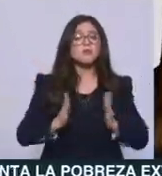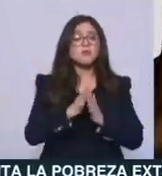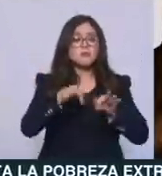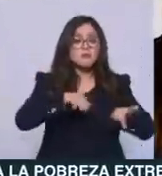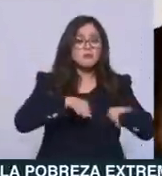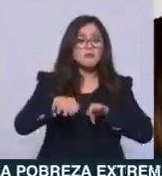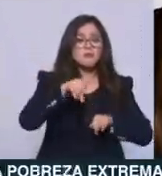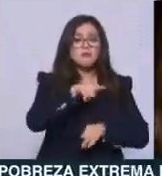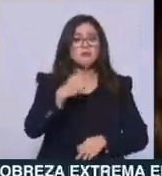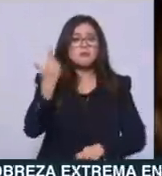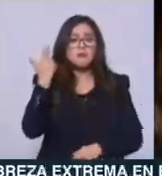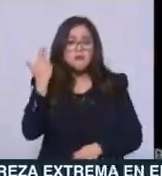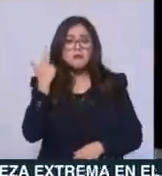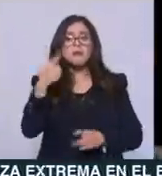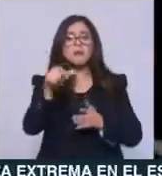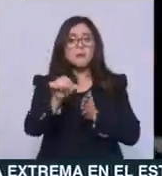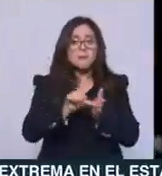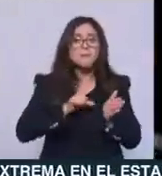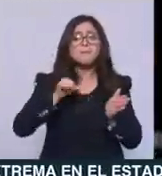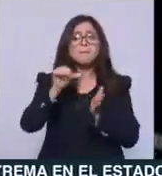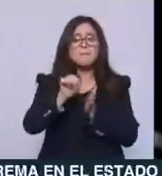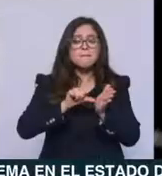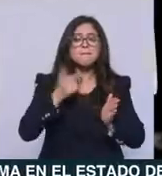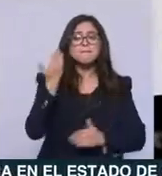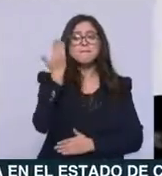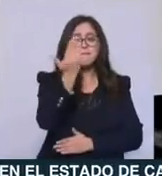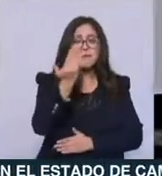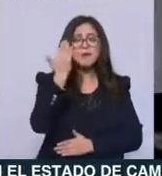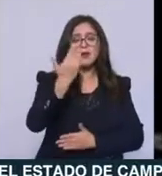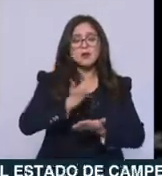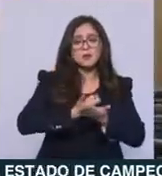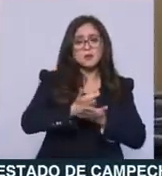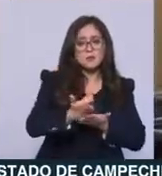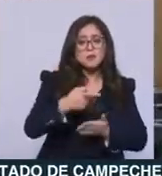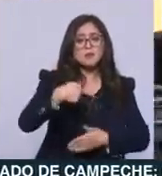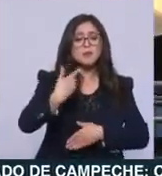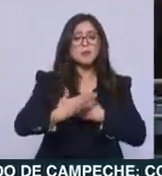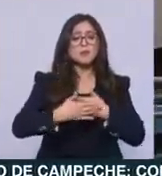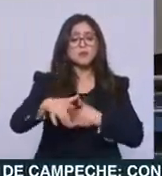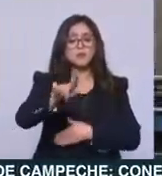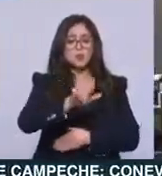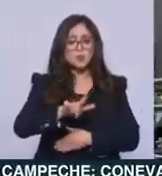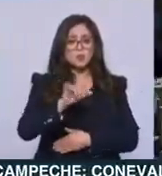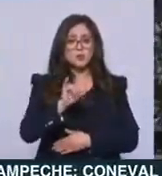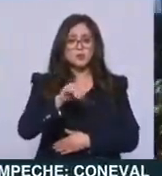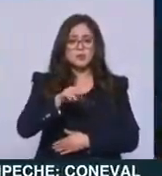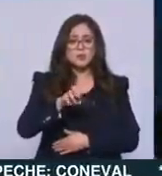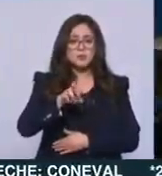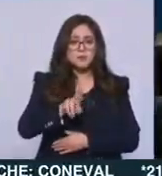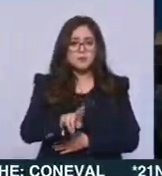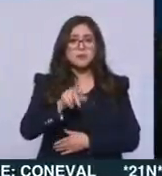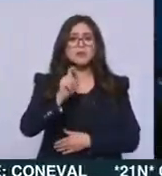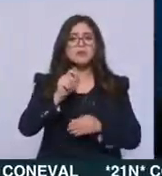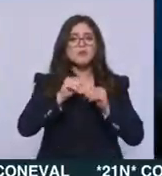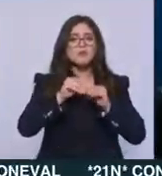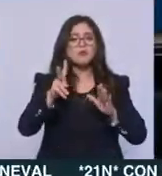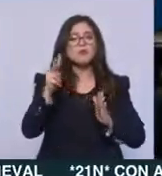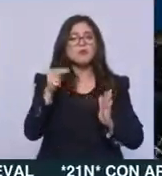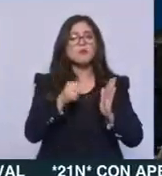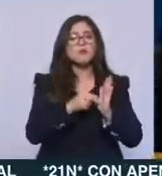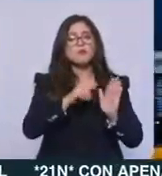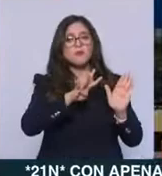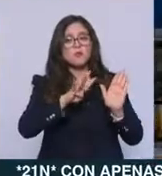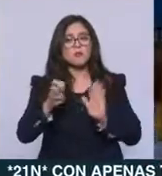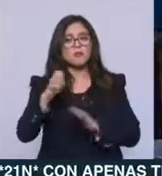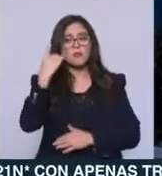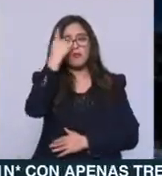referencia que tenían meses luchando por el presupuesto. A partir del próximo lunes, el IMER dejará de transmitir 2.900